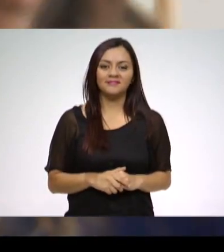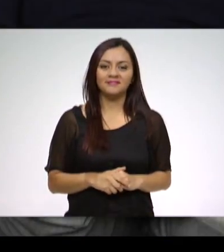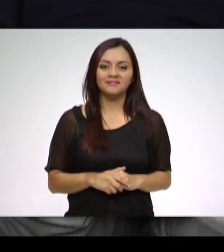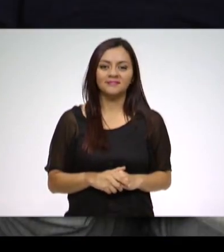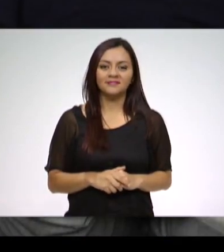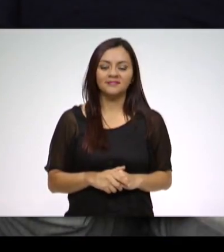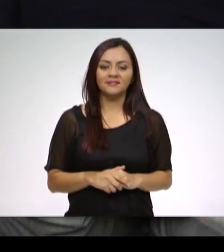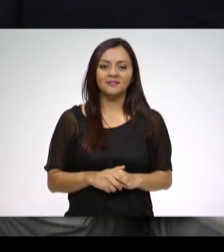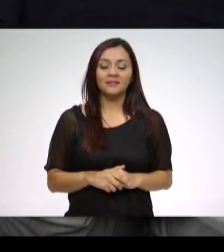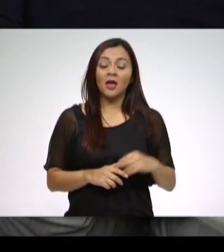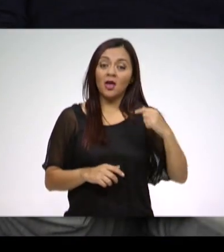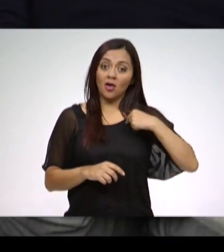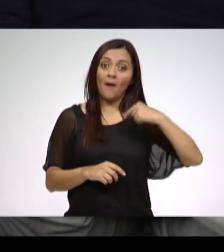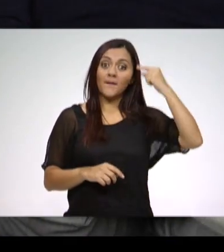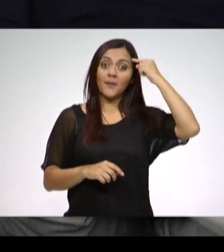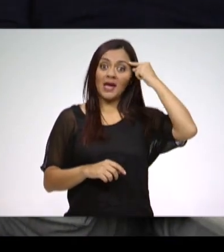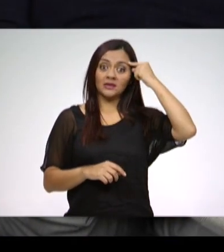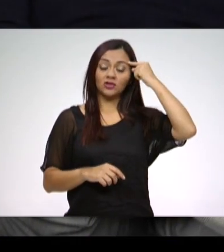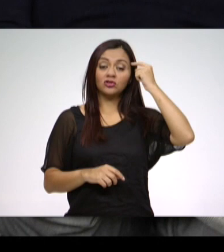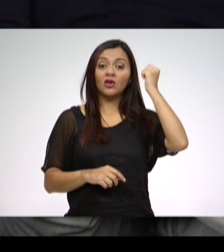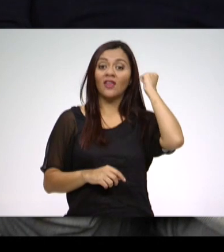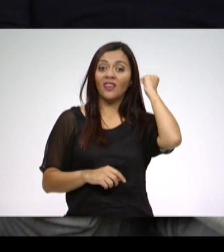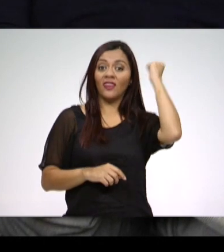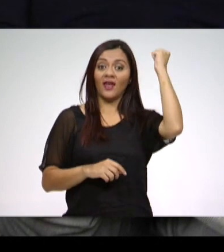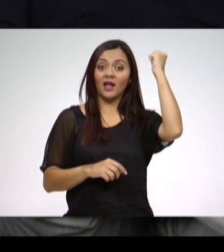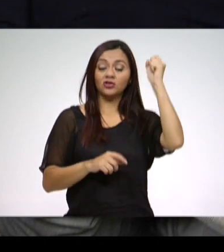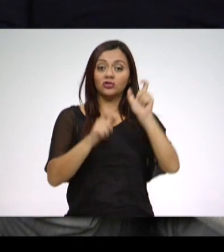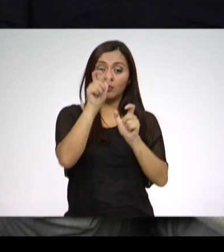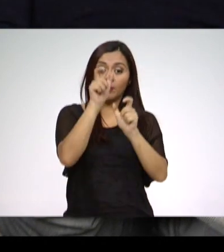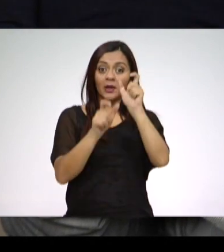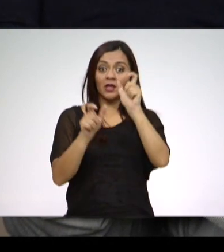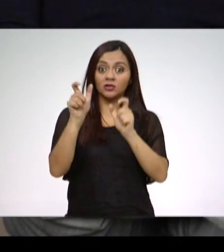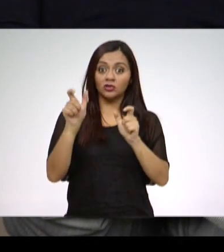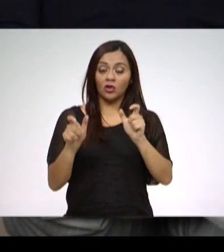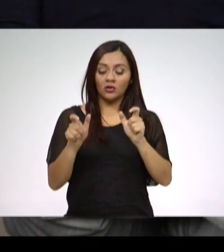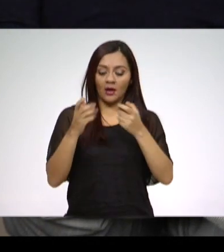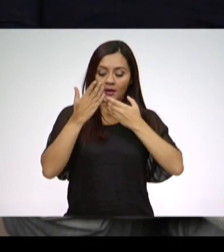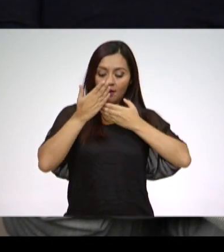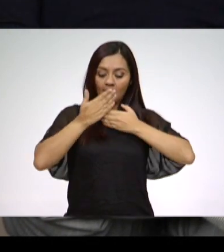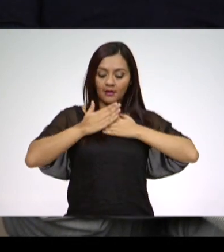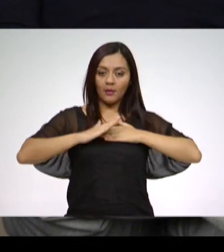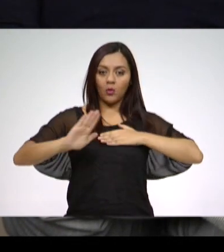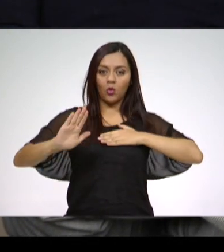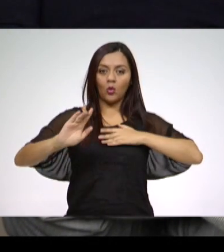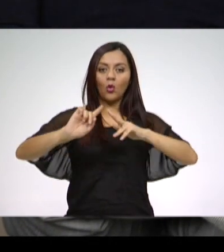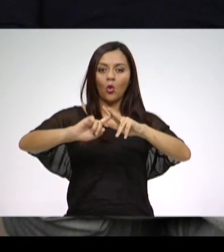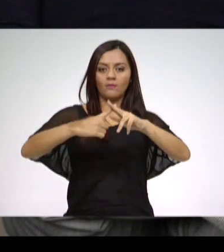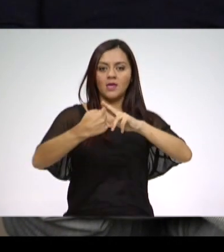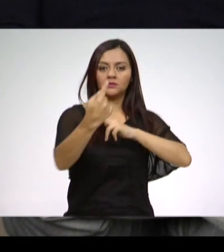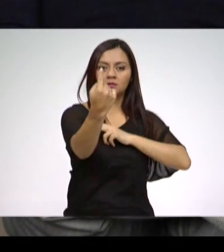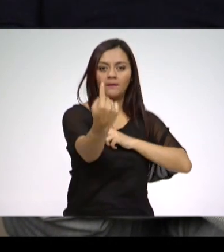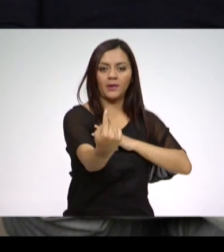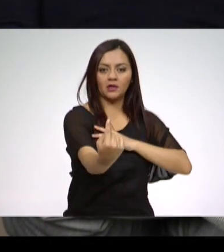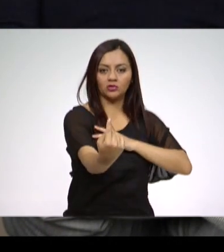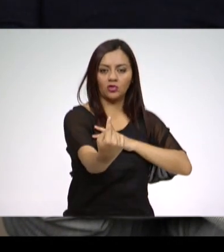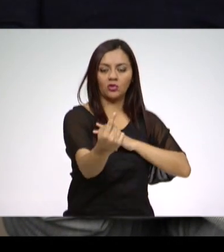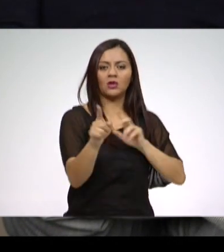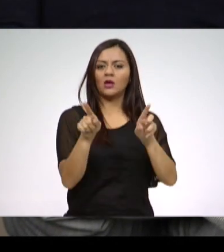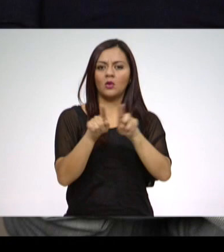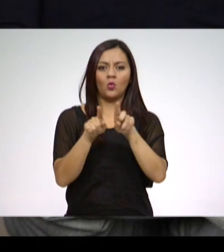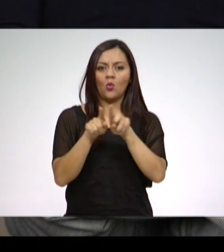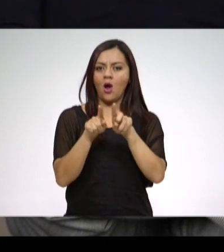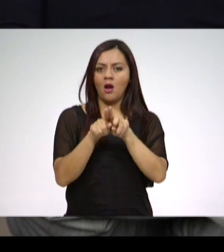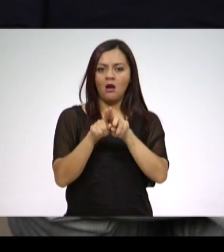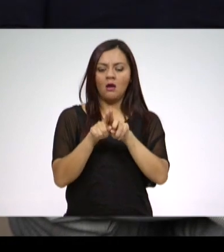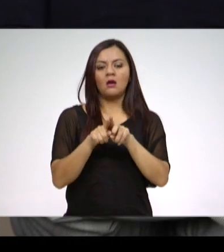Yo pienso que el derecho de una persona termina cuando comienza el de la otra. Entonces yo pienso que es como una